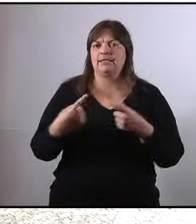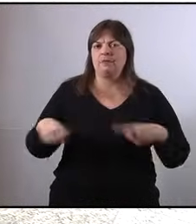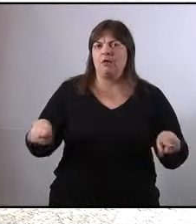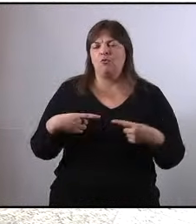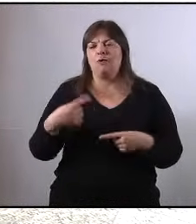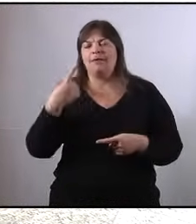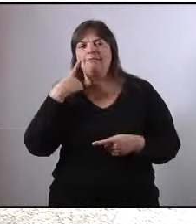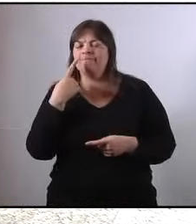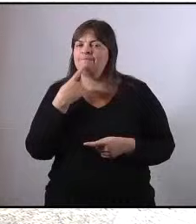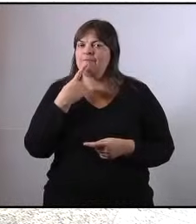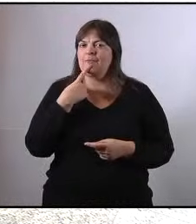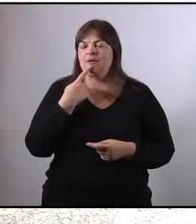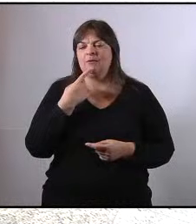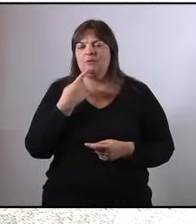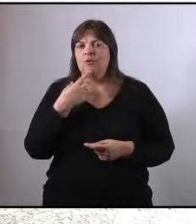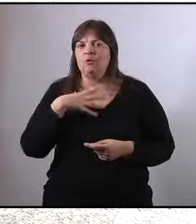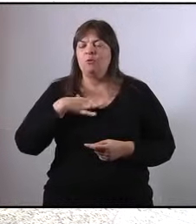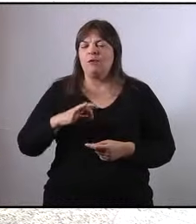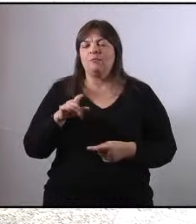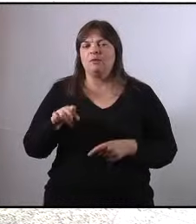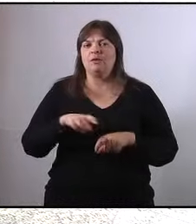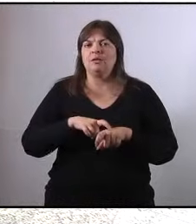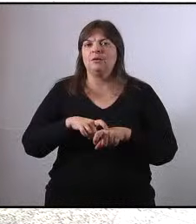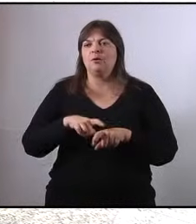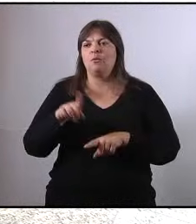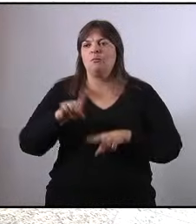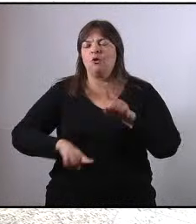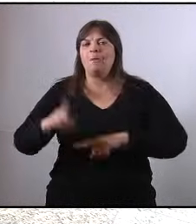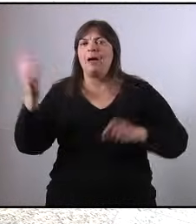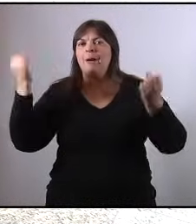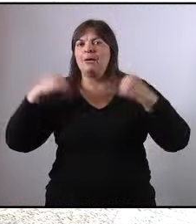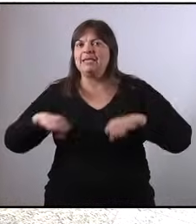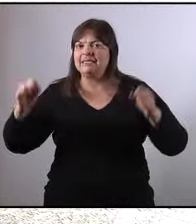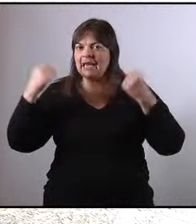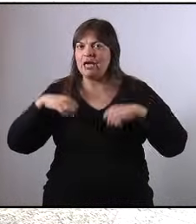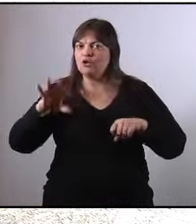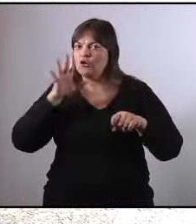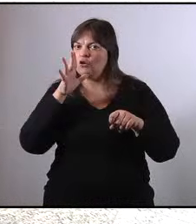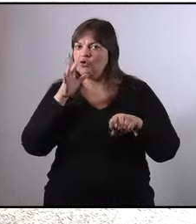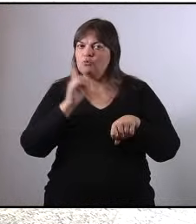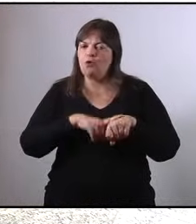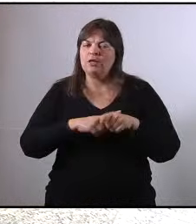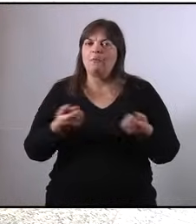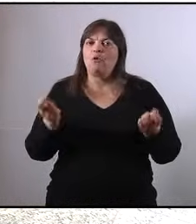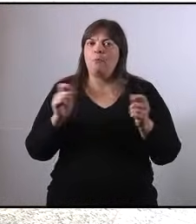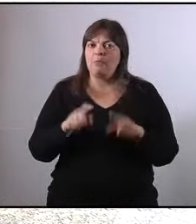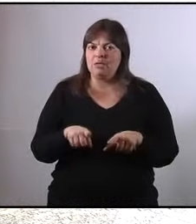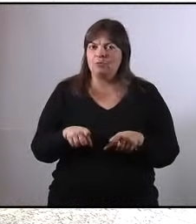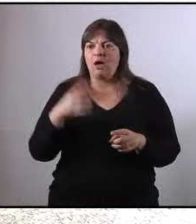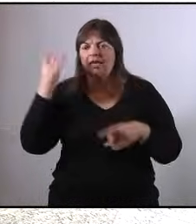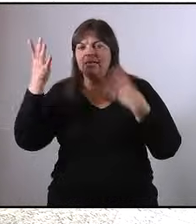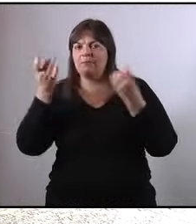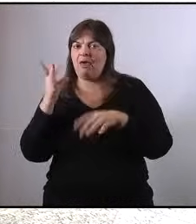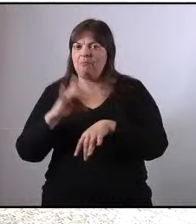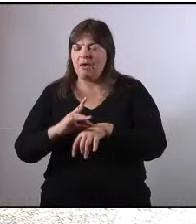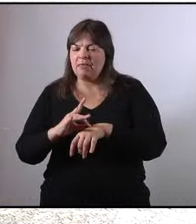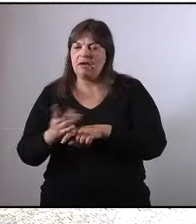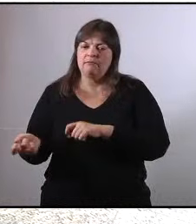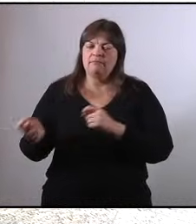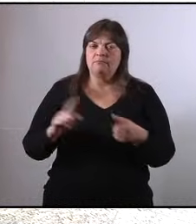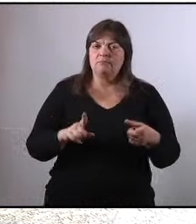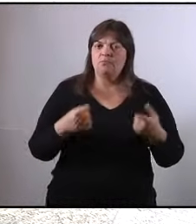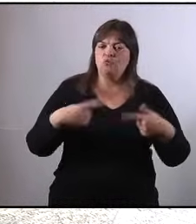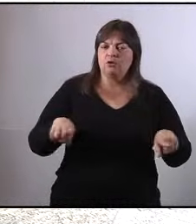en cuanto a este traslado porque decía que a lo mejor tenía algún tipo de problema en los ensayos al coincidir, al simultanear la actividad médica con